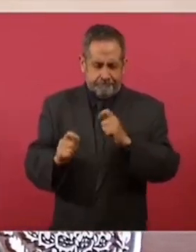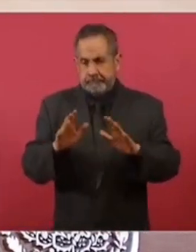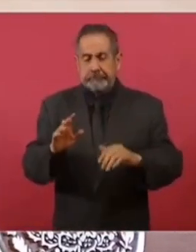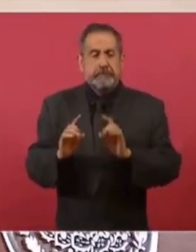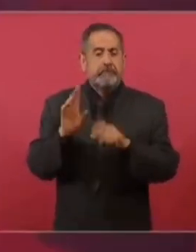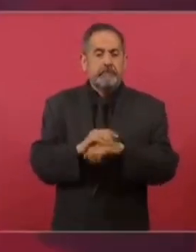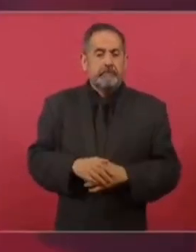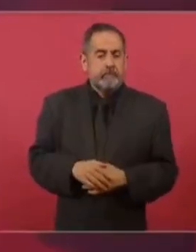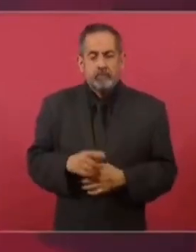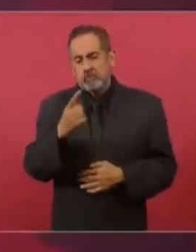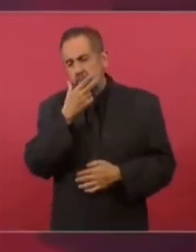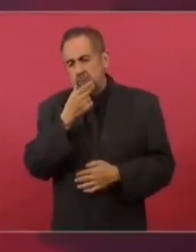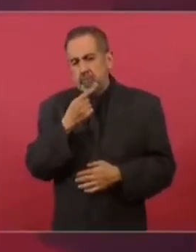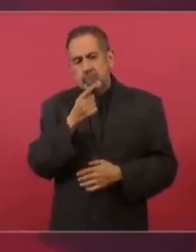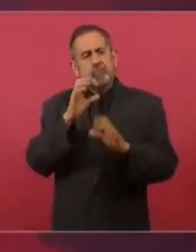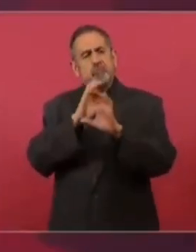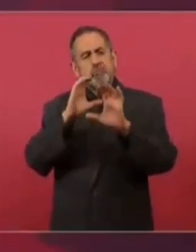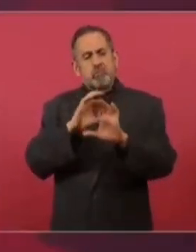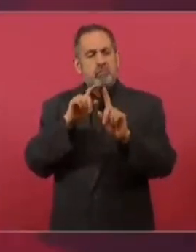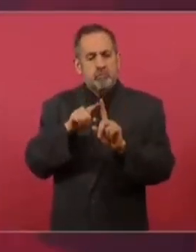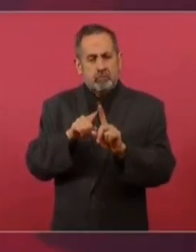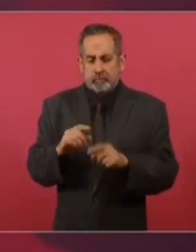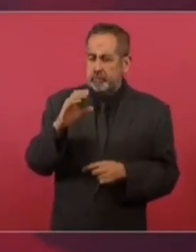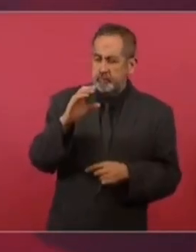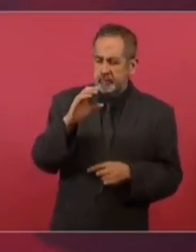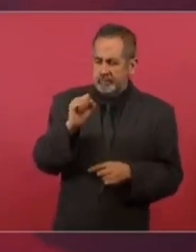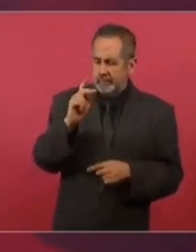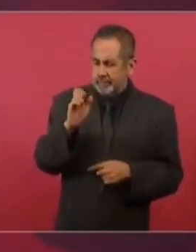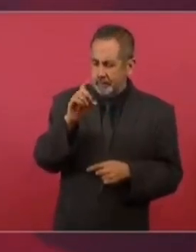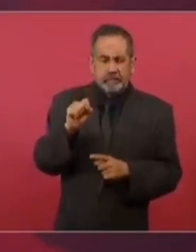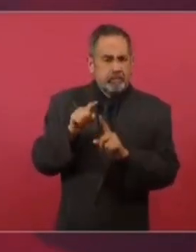un cantante, Céspedes,